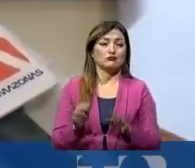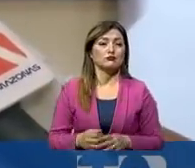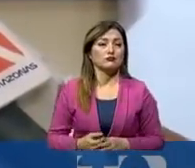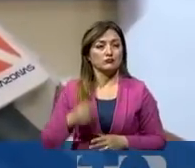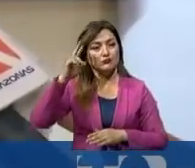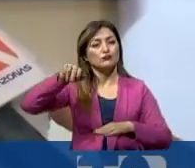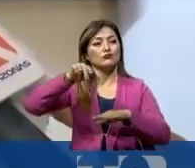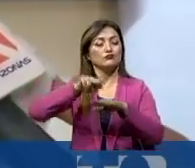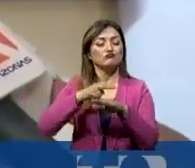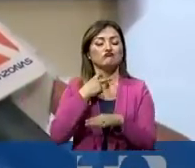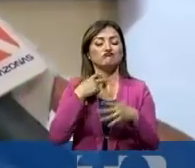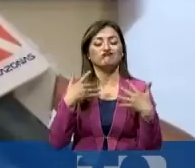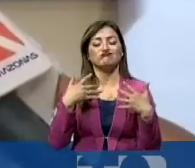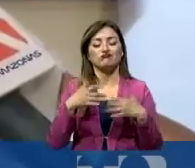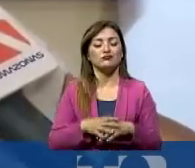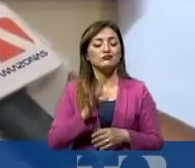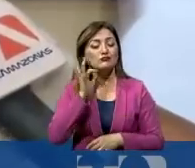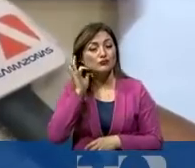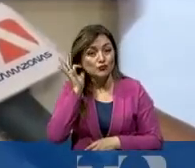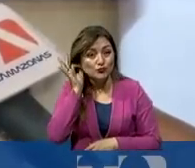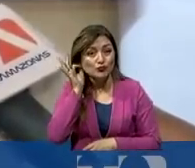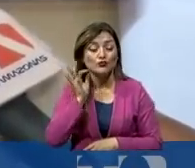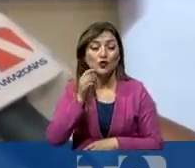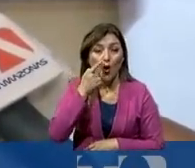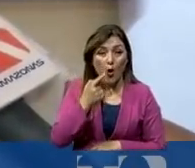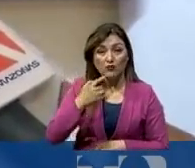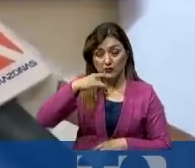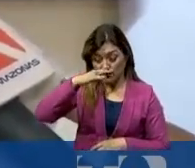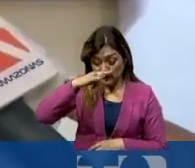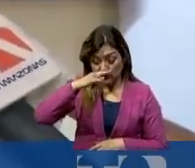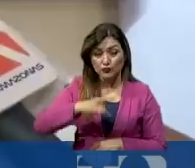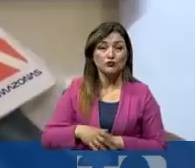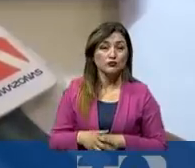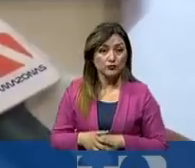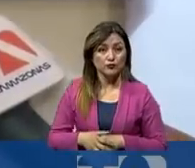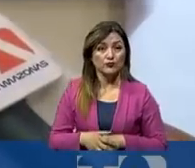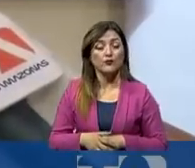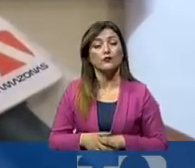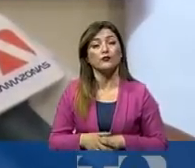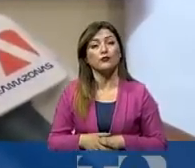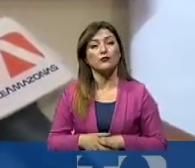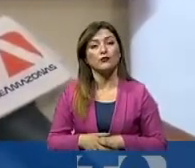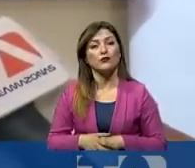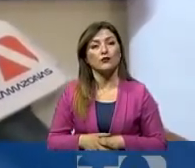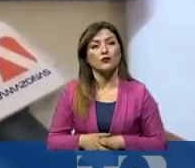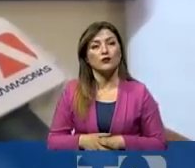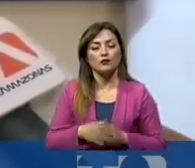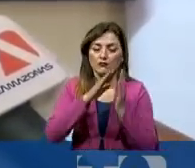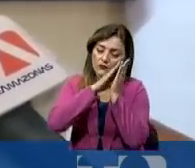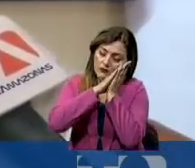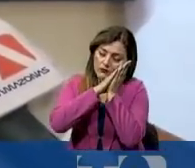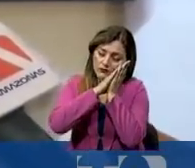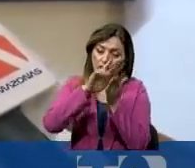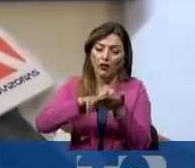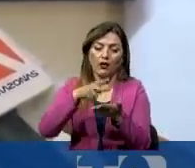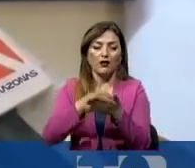nivel nacional. Mujeres, hombres, niños, que hasta el sueño se nos ha quitado de pensar